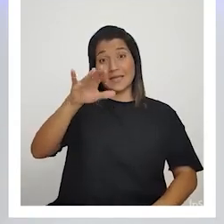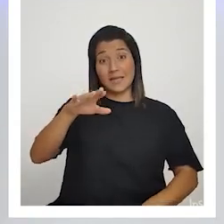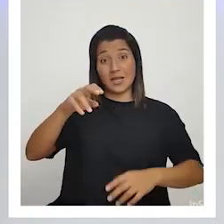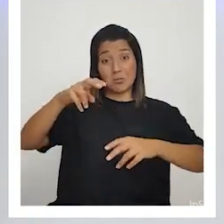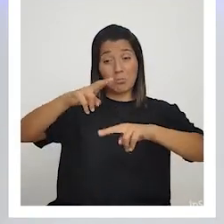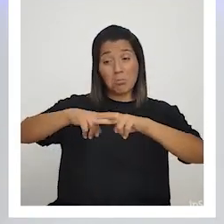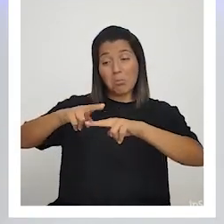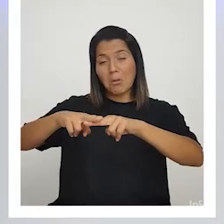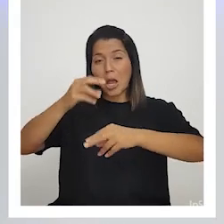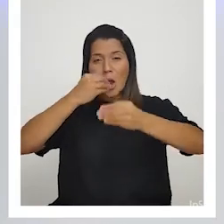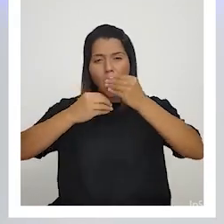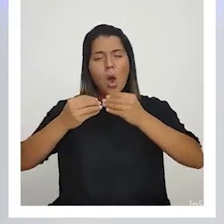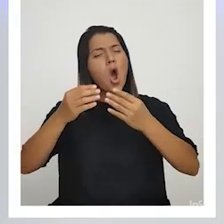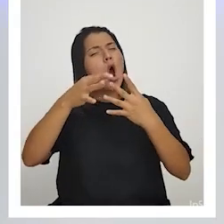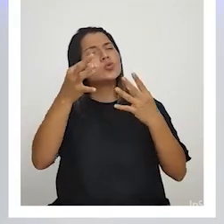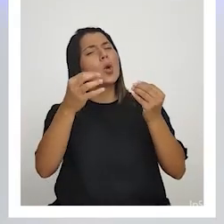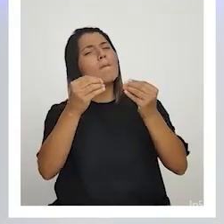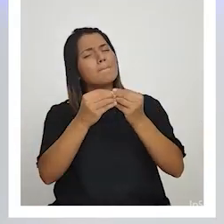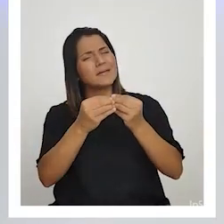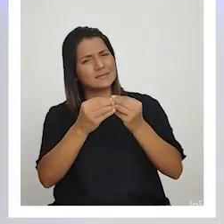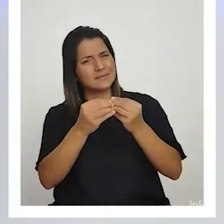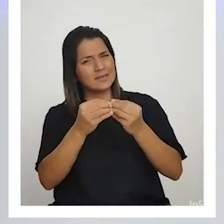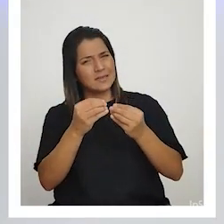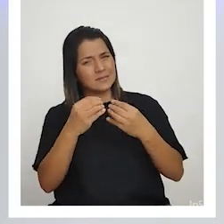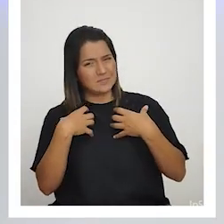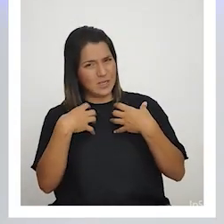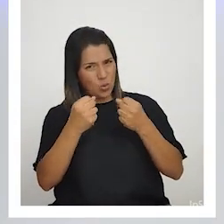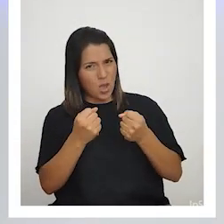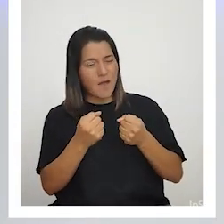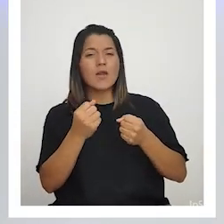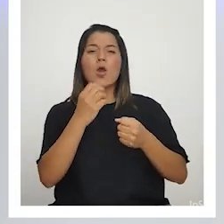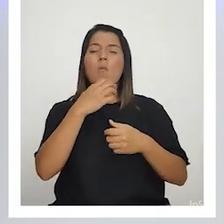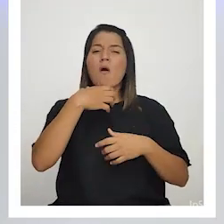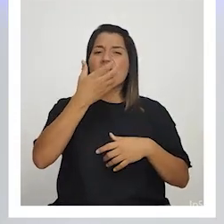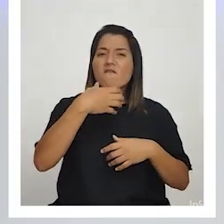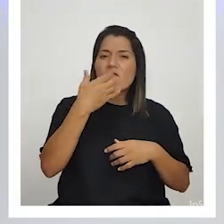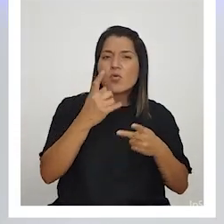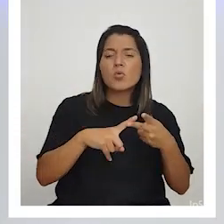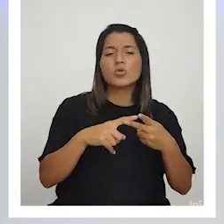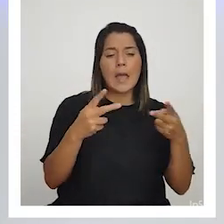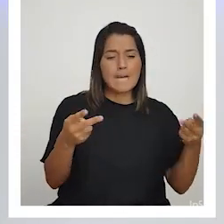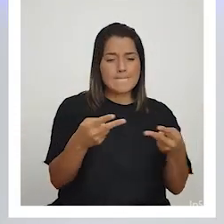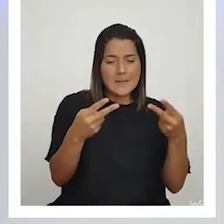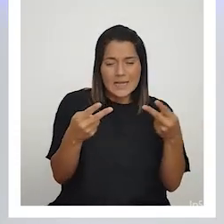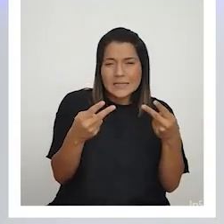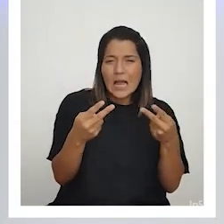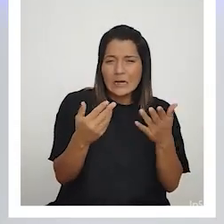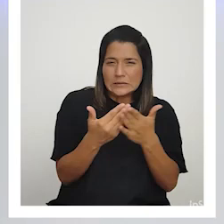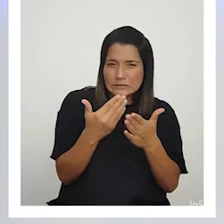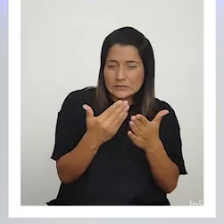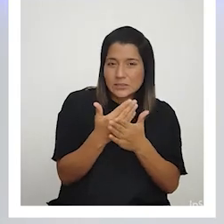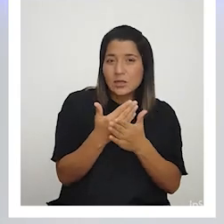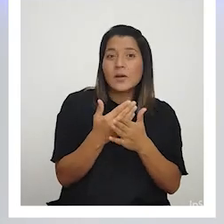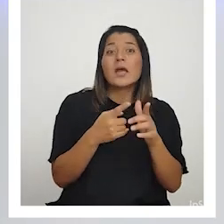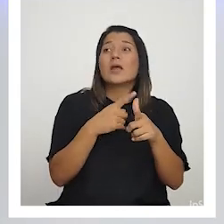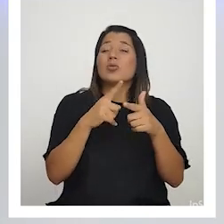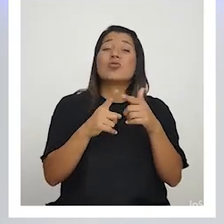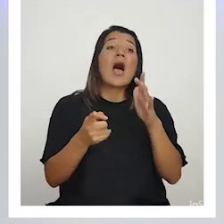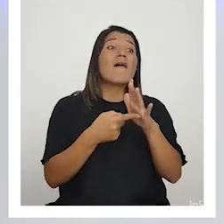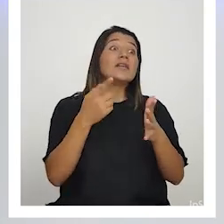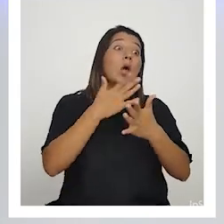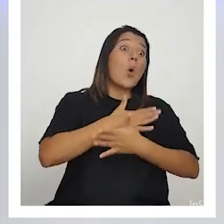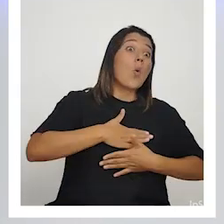frutas, vegetales frescos, como cambiar este paradigma, ¿verdad? De que muchas veces asociamos la recreación con comida chatarra y